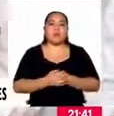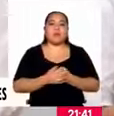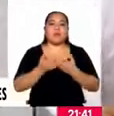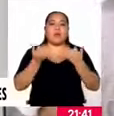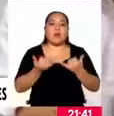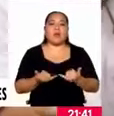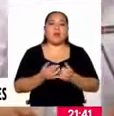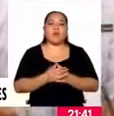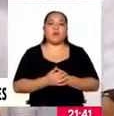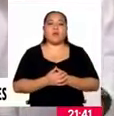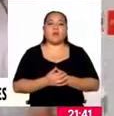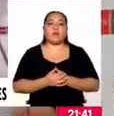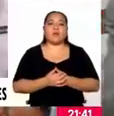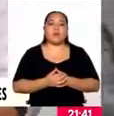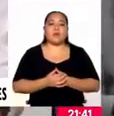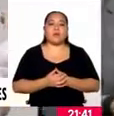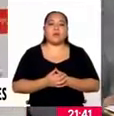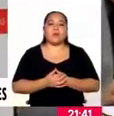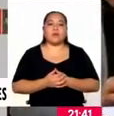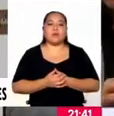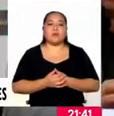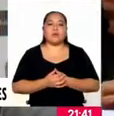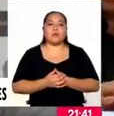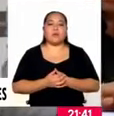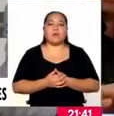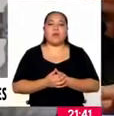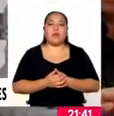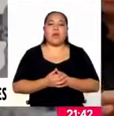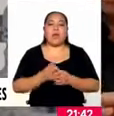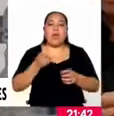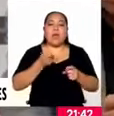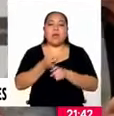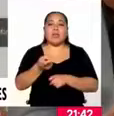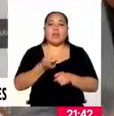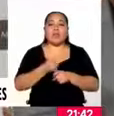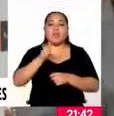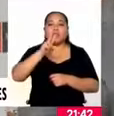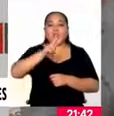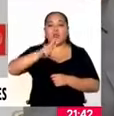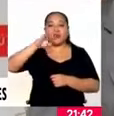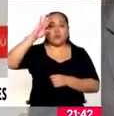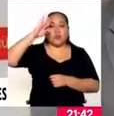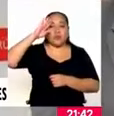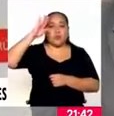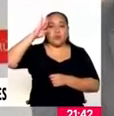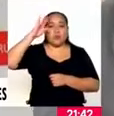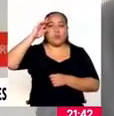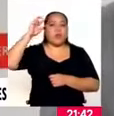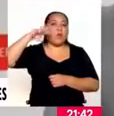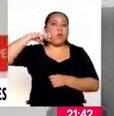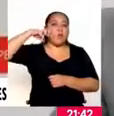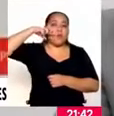heridos, dos suboficiales en Ilave Puno,